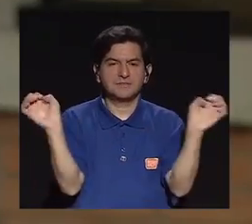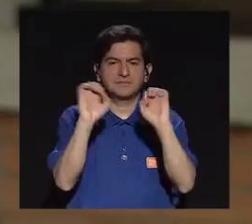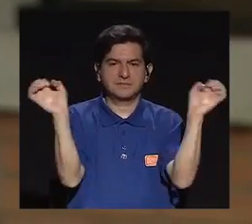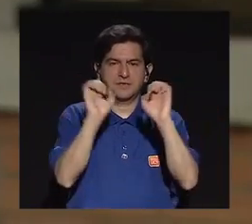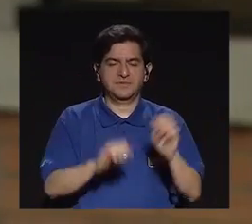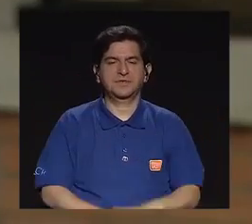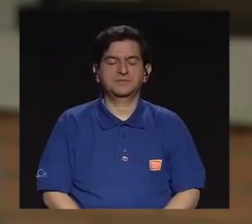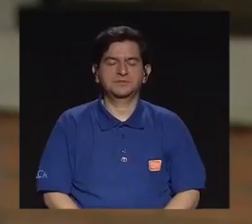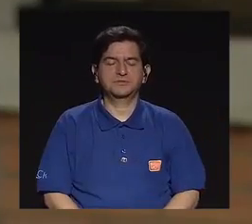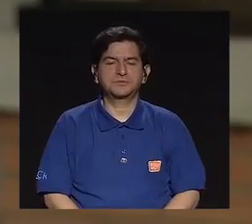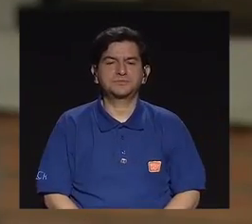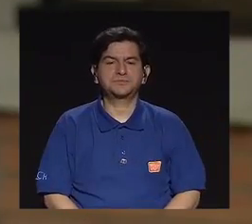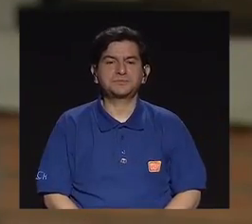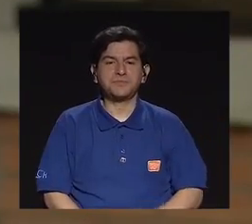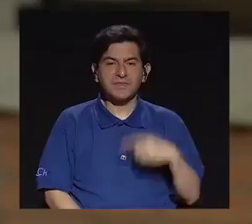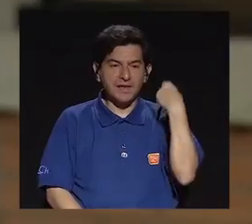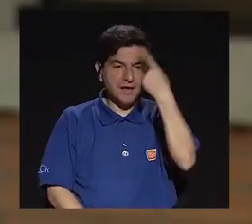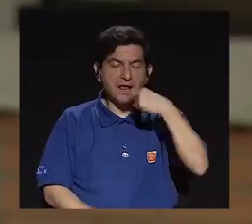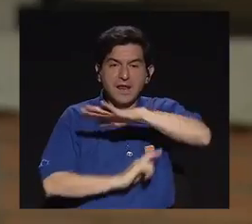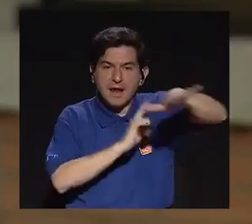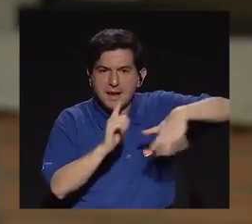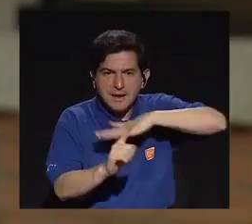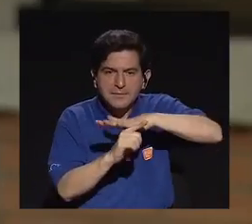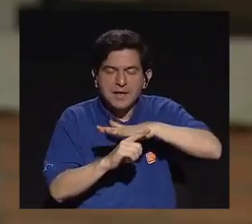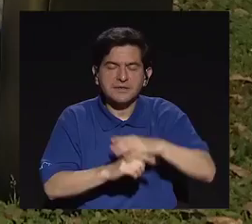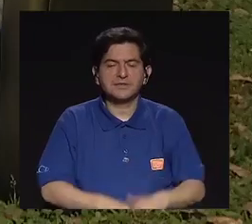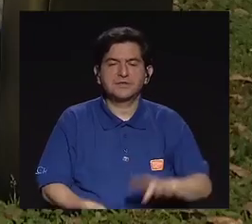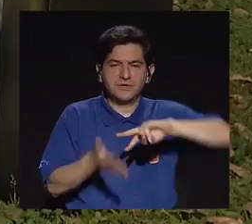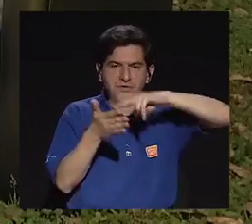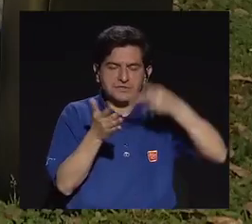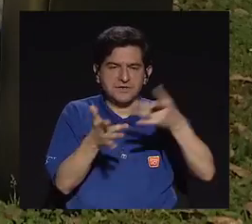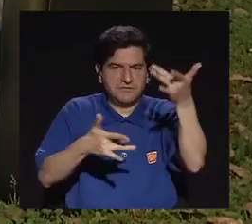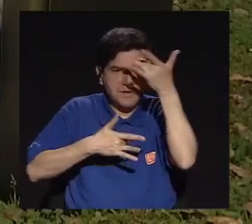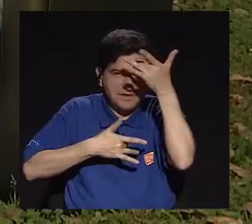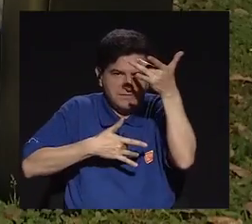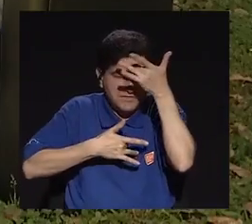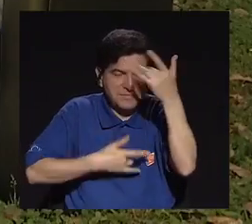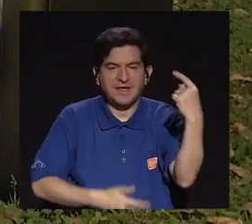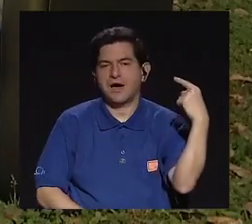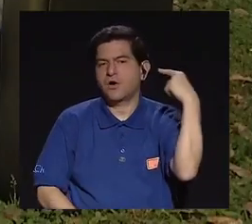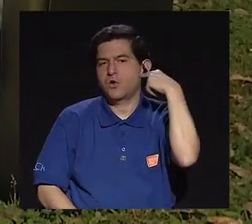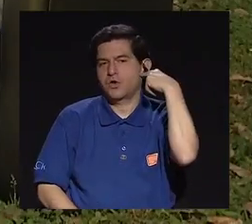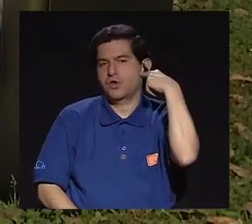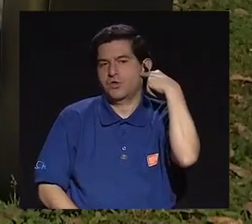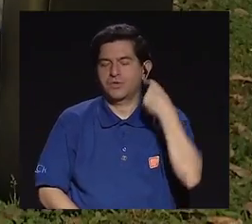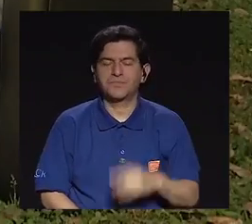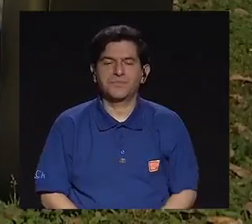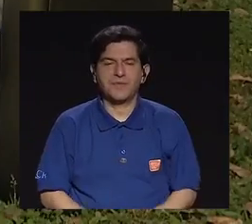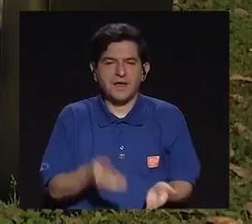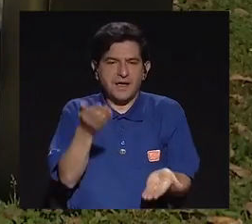emergencia. El vértigo periférico entonces va a ser el que atañe a las enfermedades del oído.